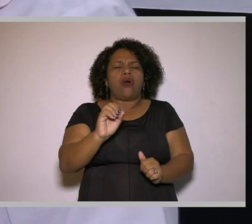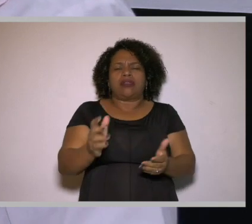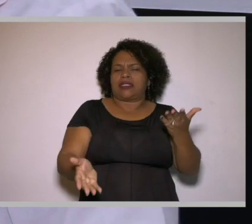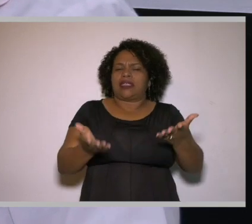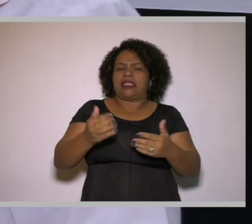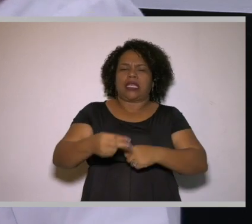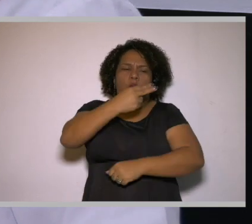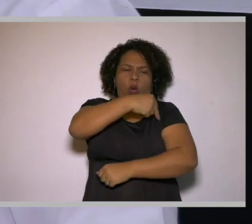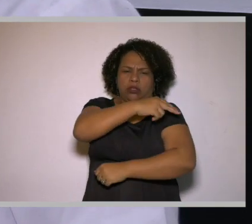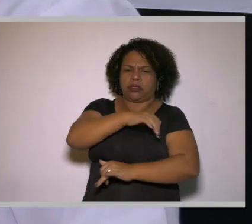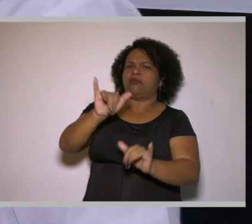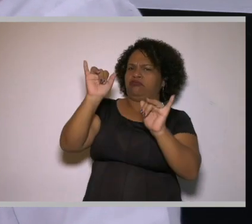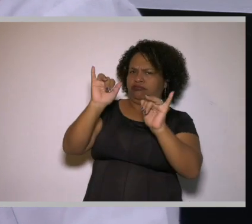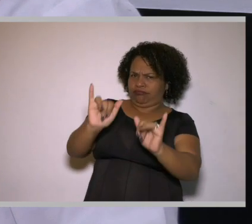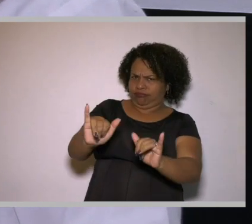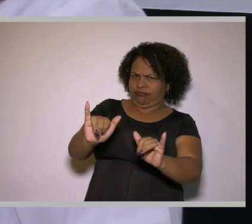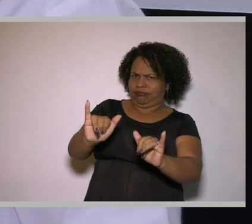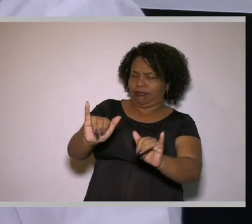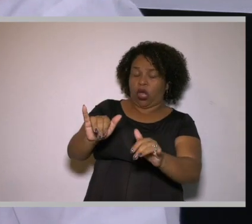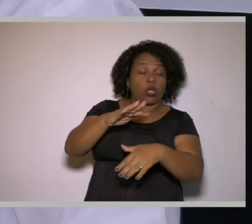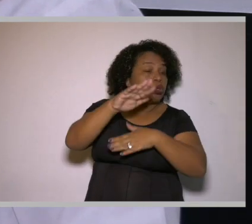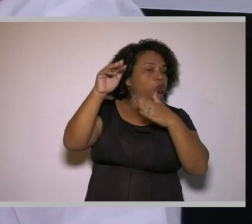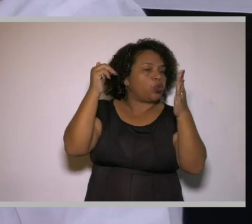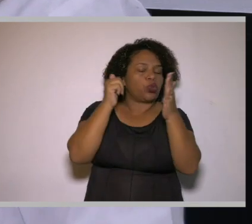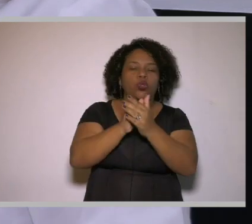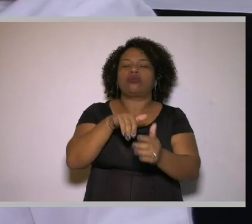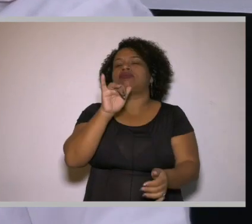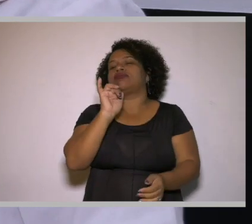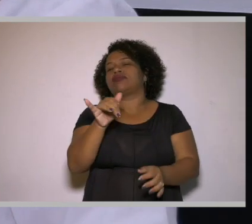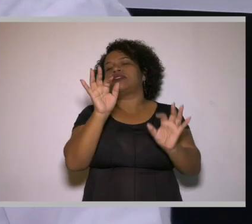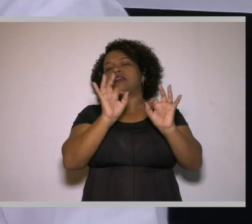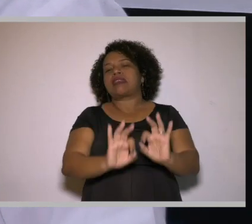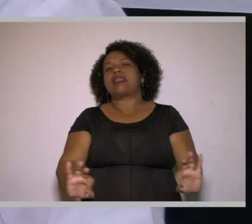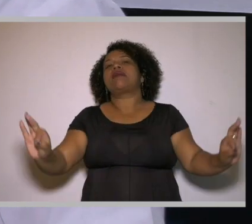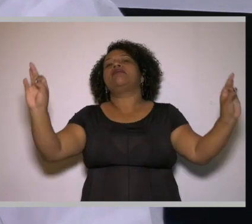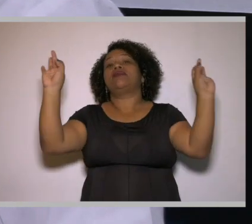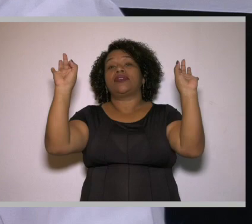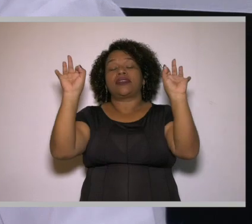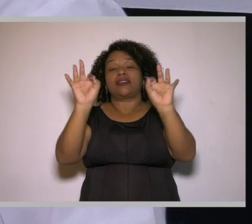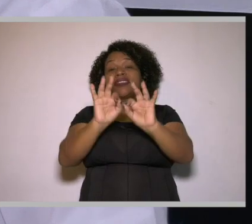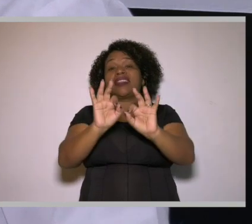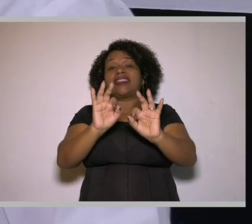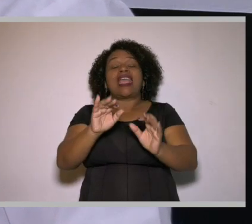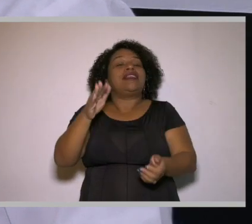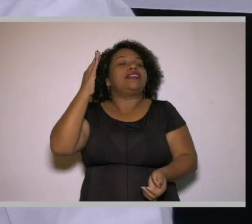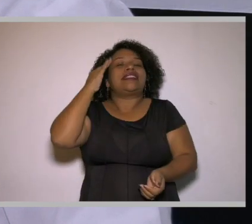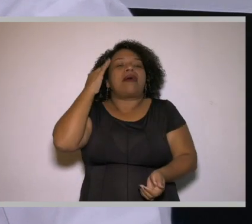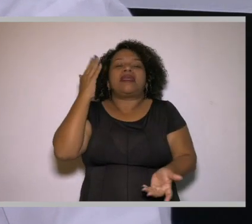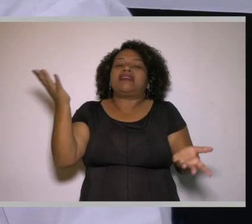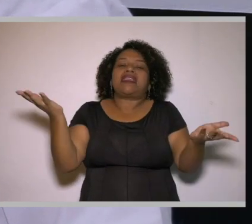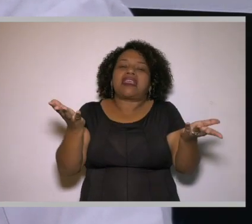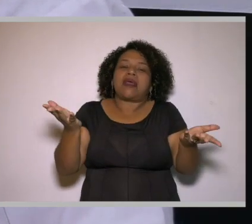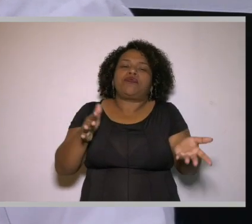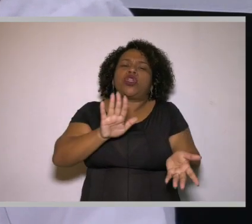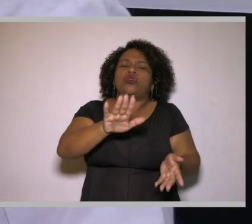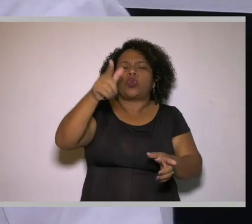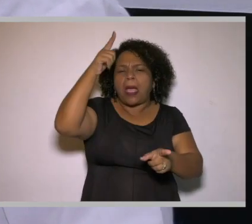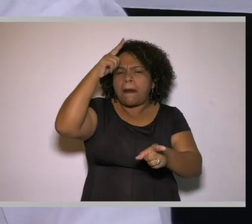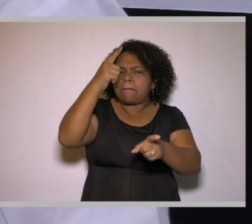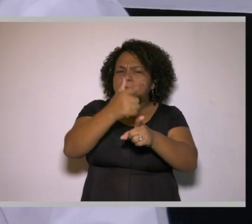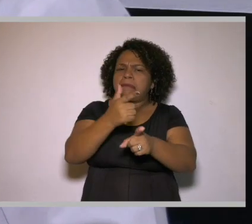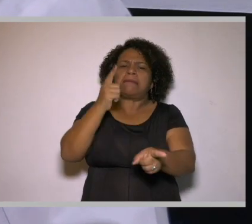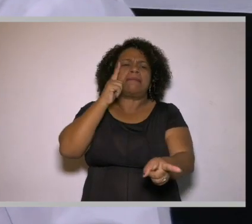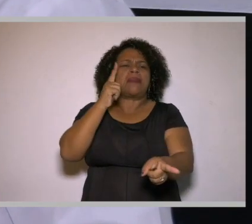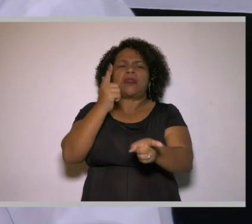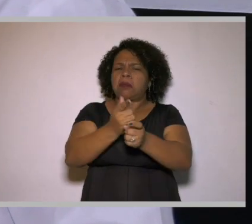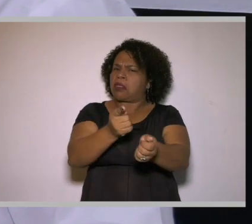quedó ingresado. Todo eso para nosotros es muy importante. E inclusive es importante la historia de sus hermanitos,